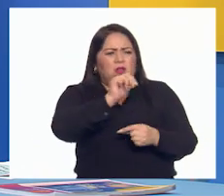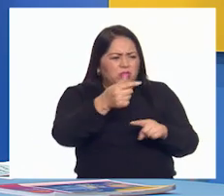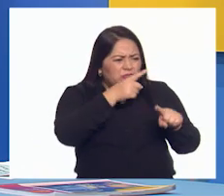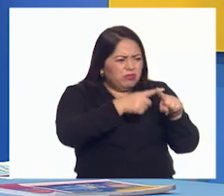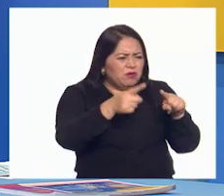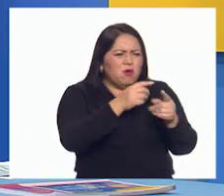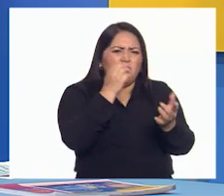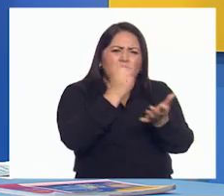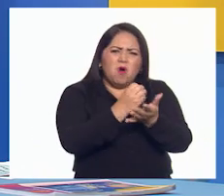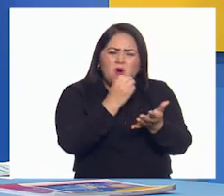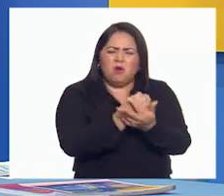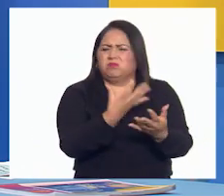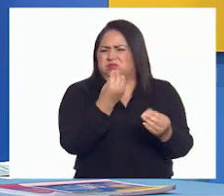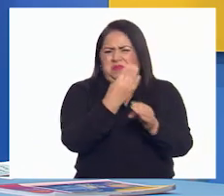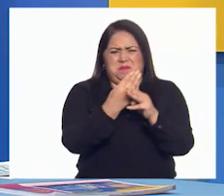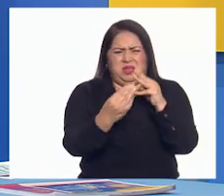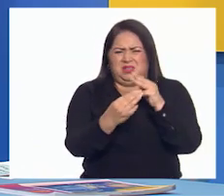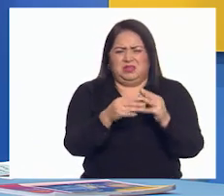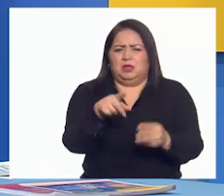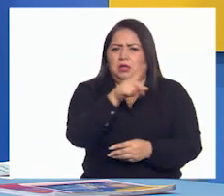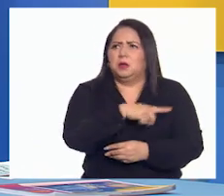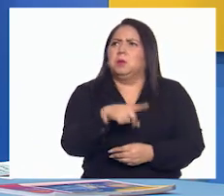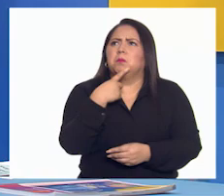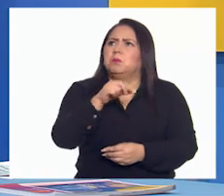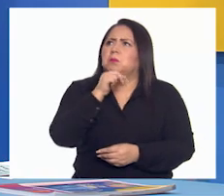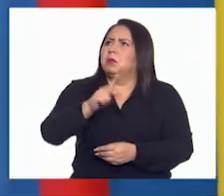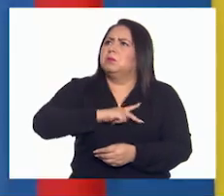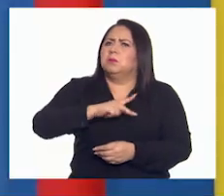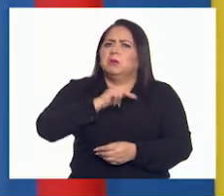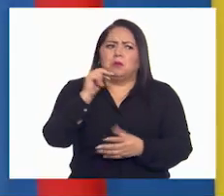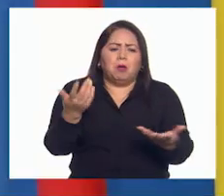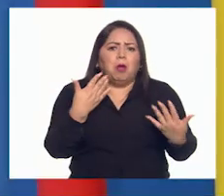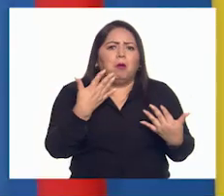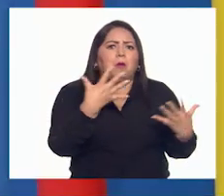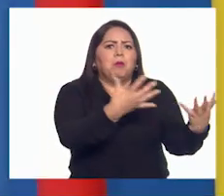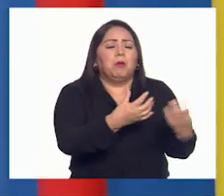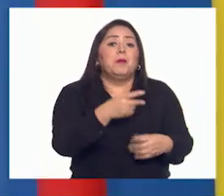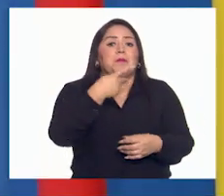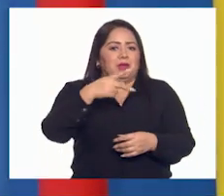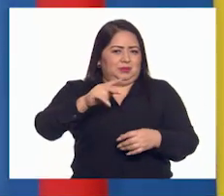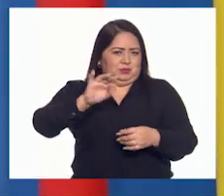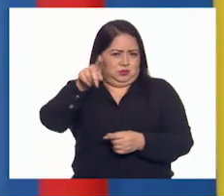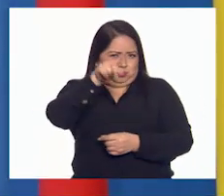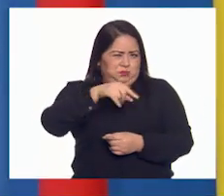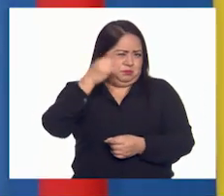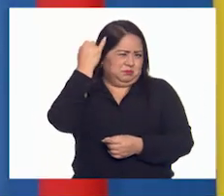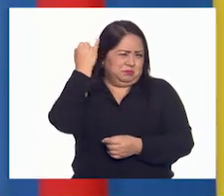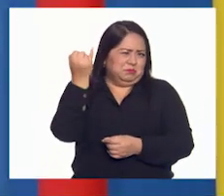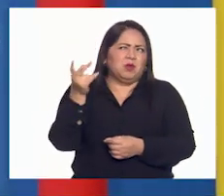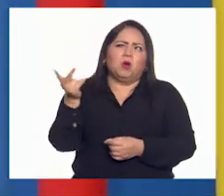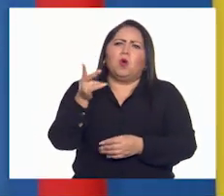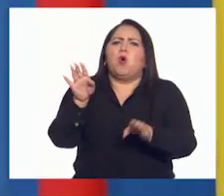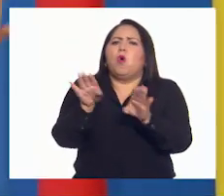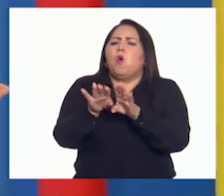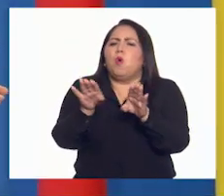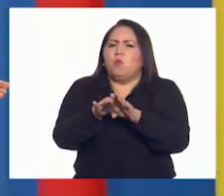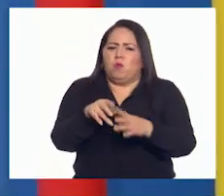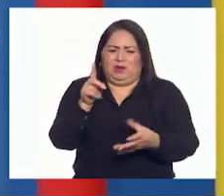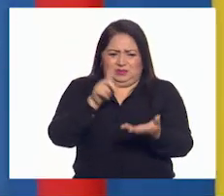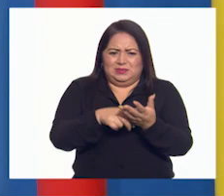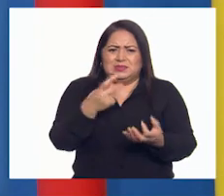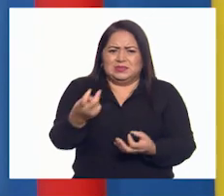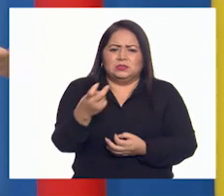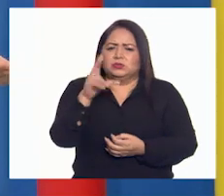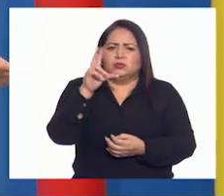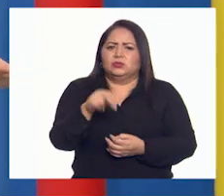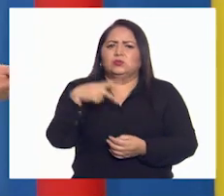especias, oro y diversos recursos que nadie reclamaba como suyos. Pero seguramente se preguntarán, ¿cómo es que estos recursos